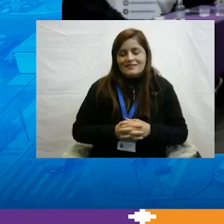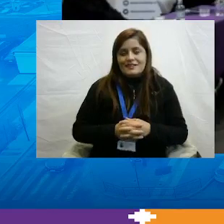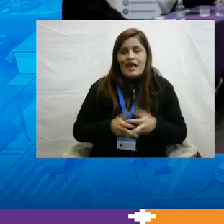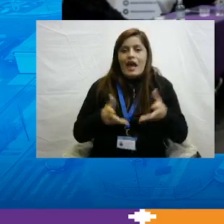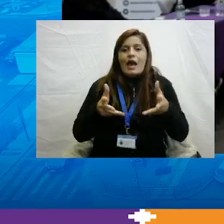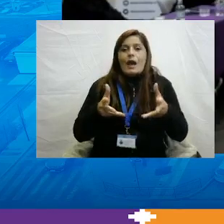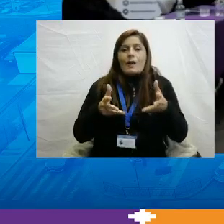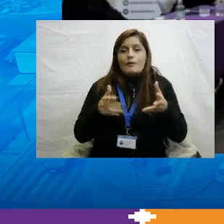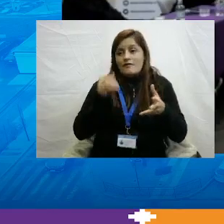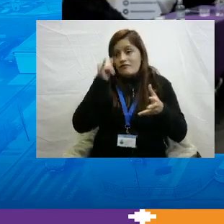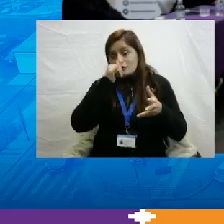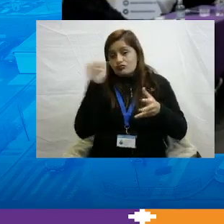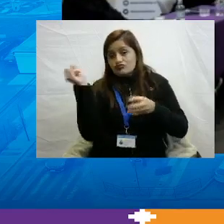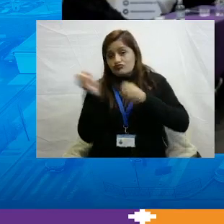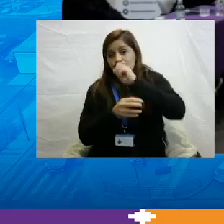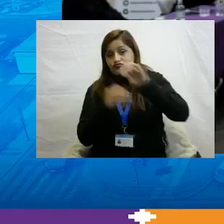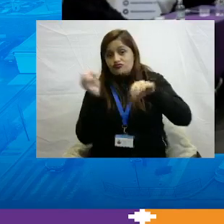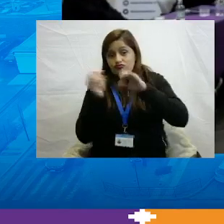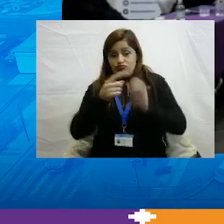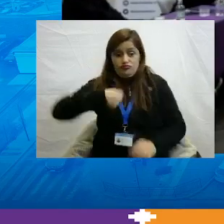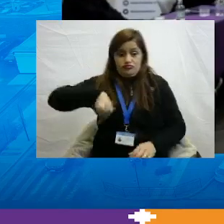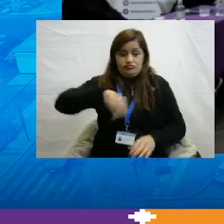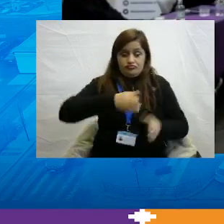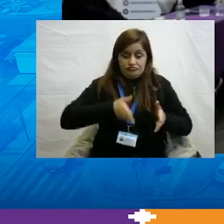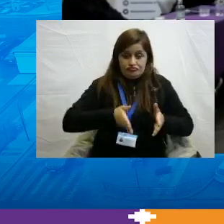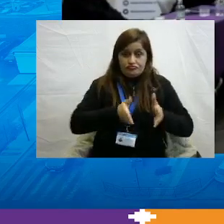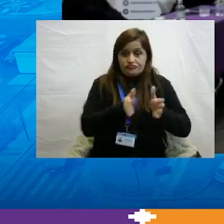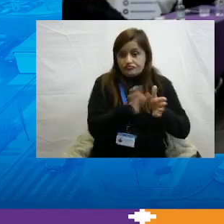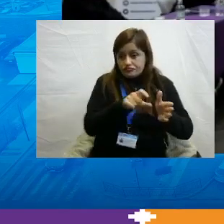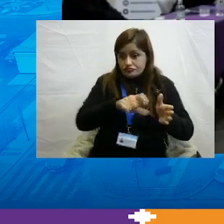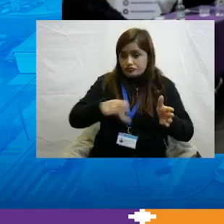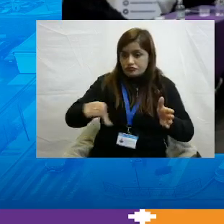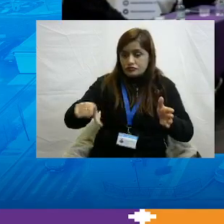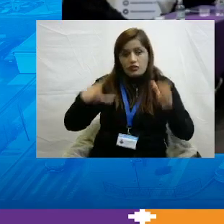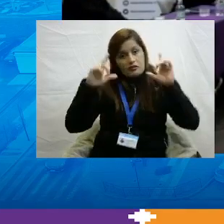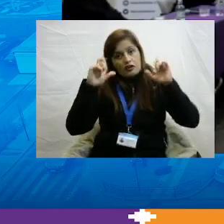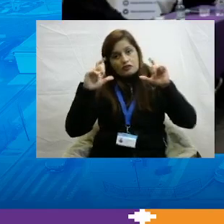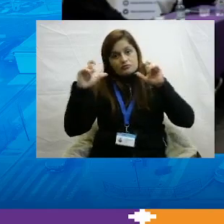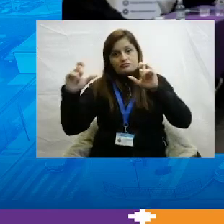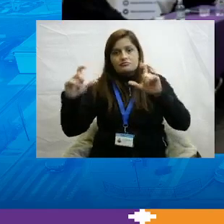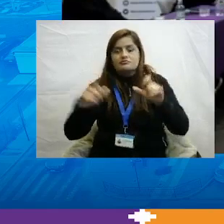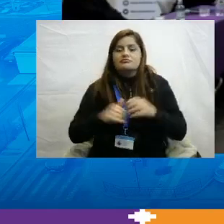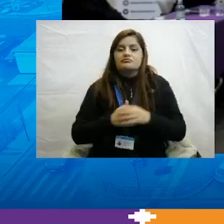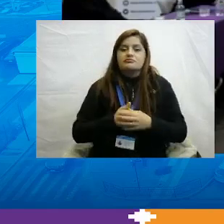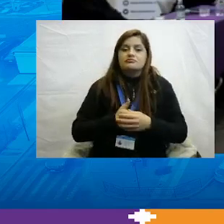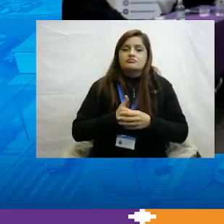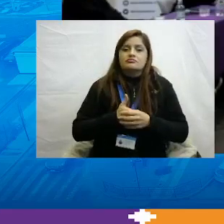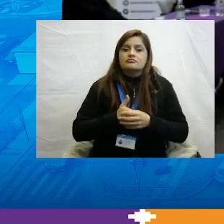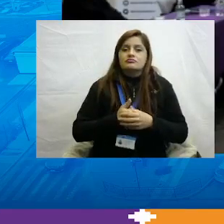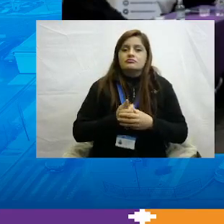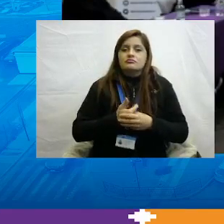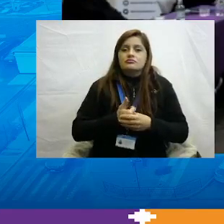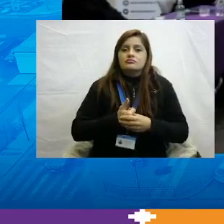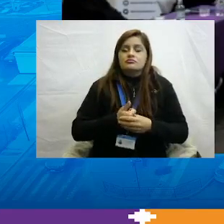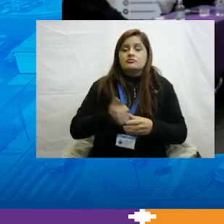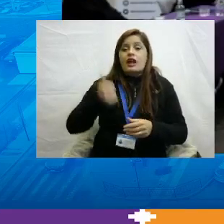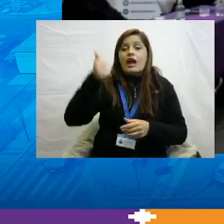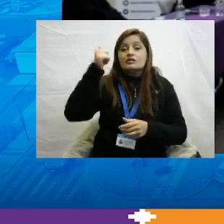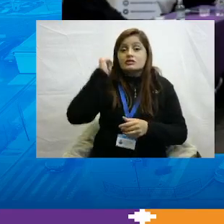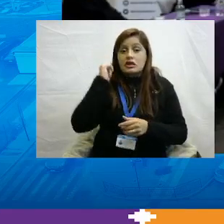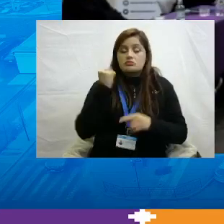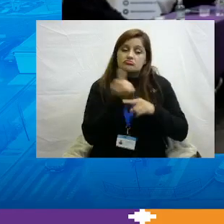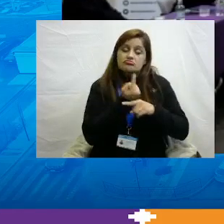camión recolector de basura por nuestros callejones, le tomamos foto. Inclusive ayer hicimos